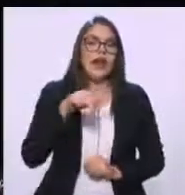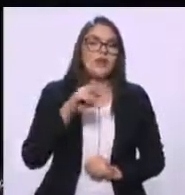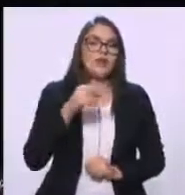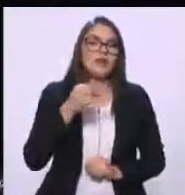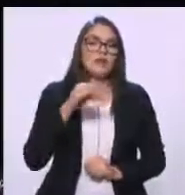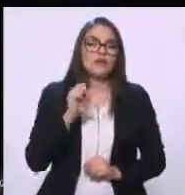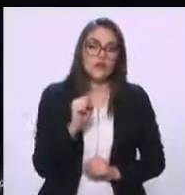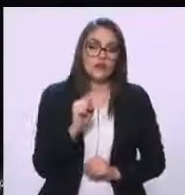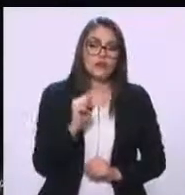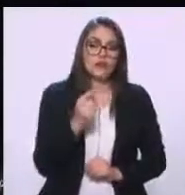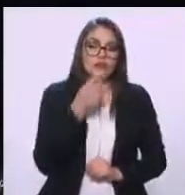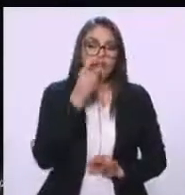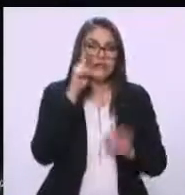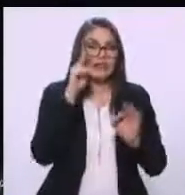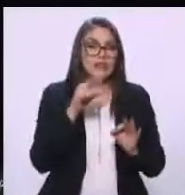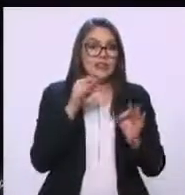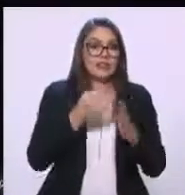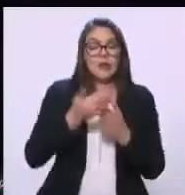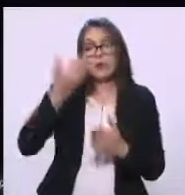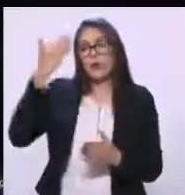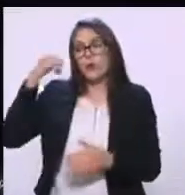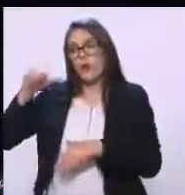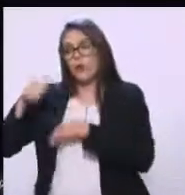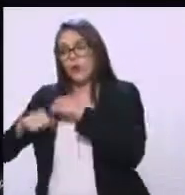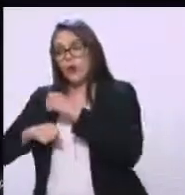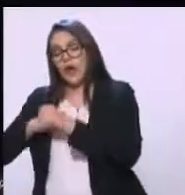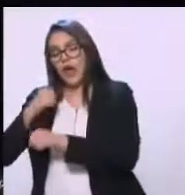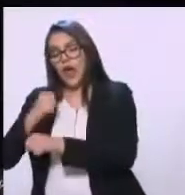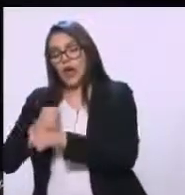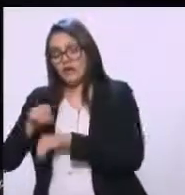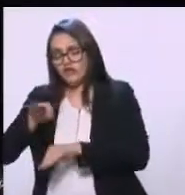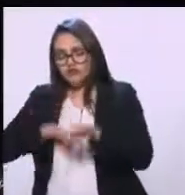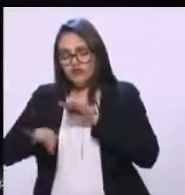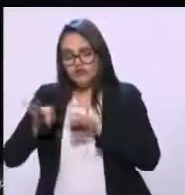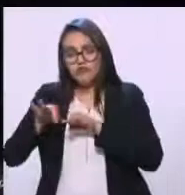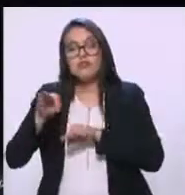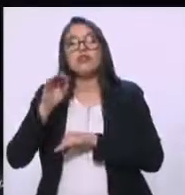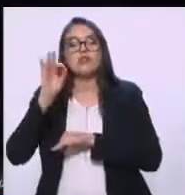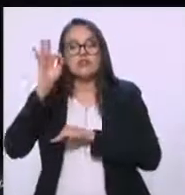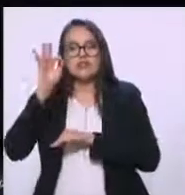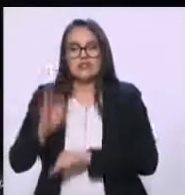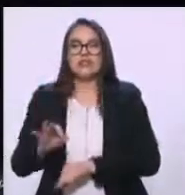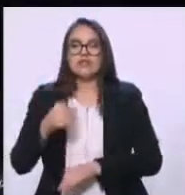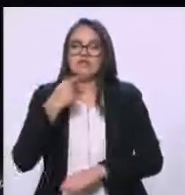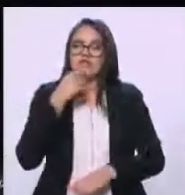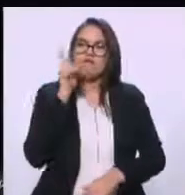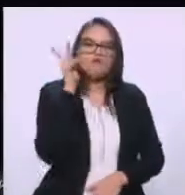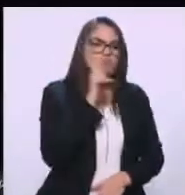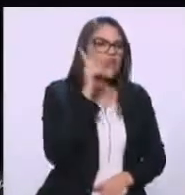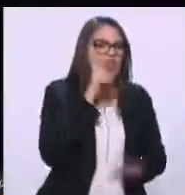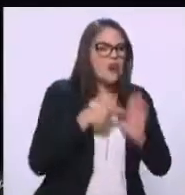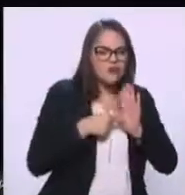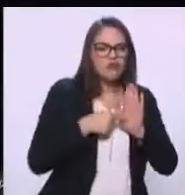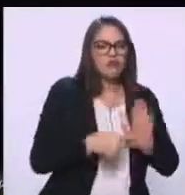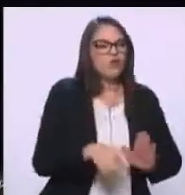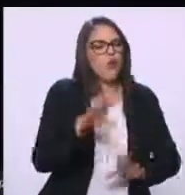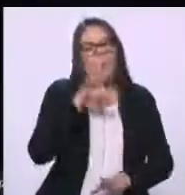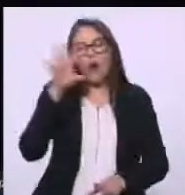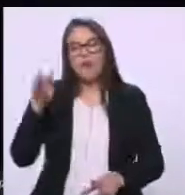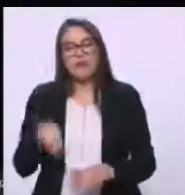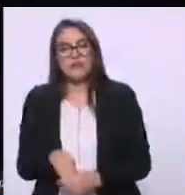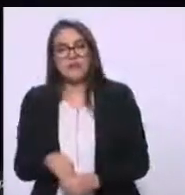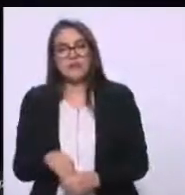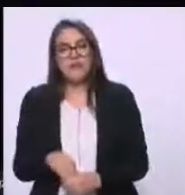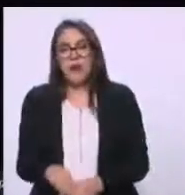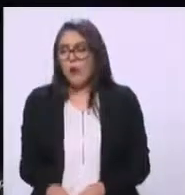verdaderos Anonymous, los que llevan ya 11 años operando en todo el mundo, atacan y dejan rastros porque son ataques masivos. Y en este